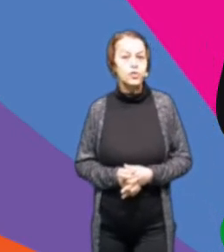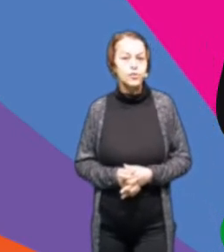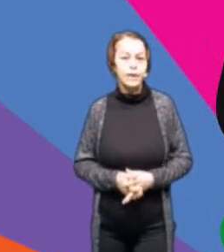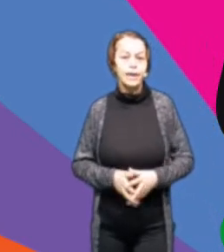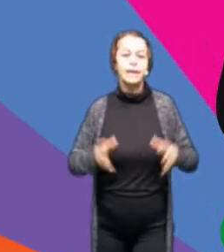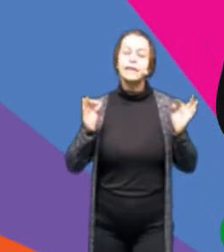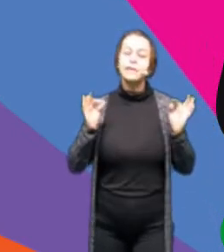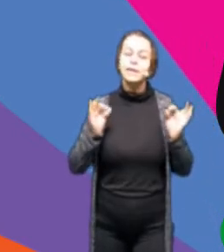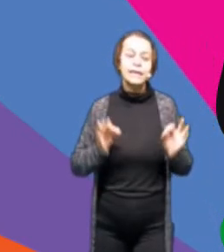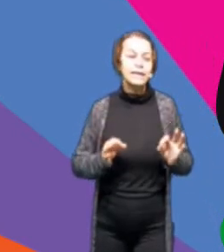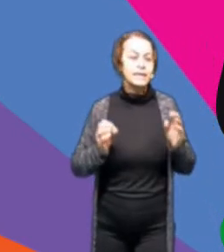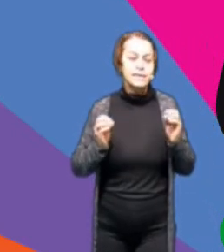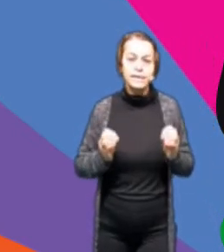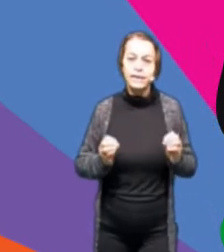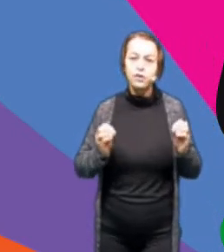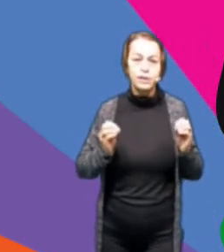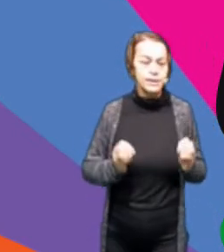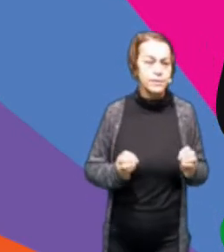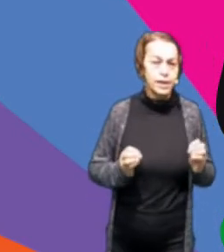Ozuna. Imagínese